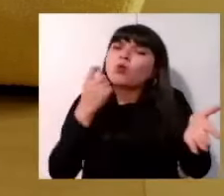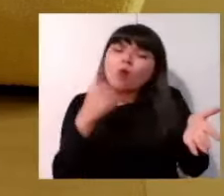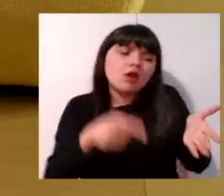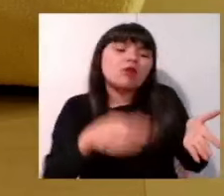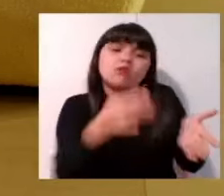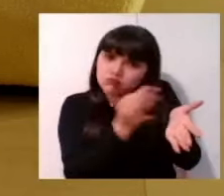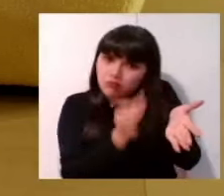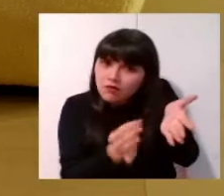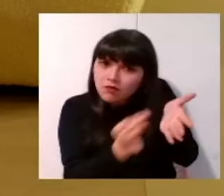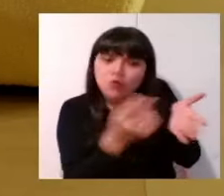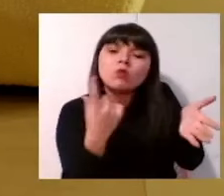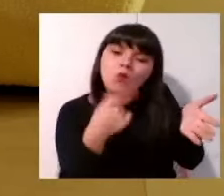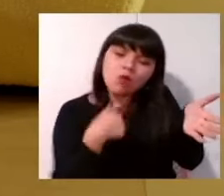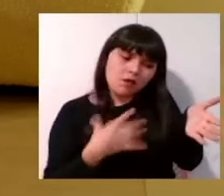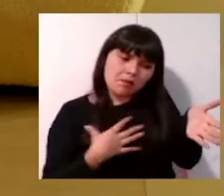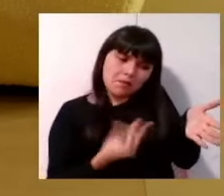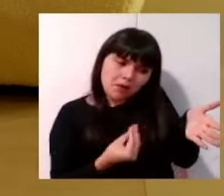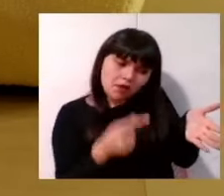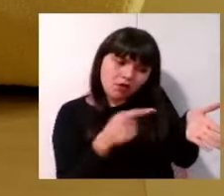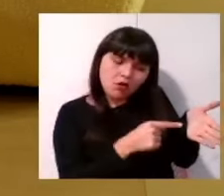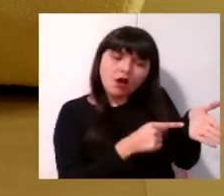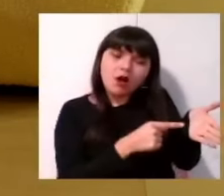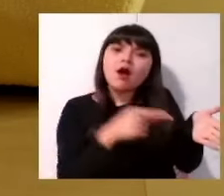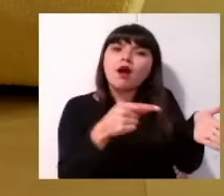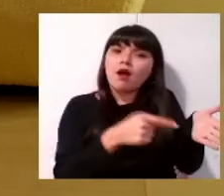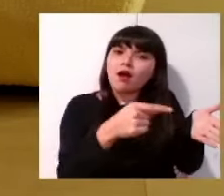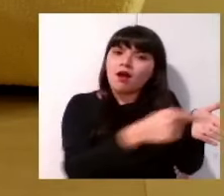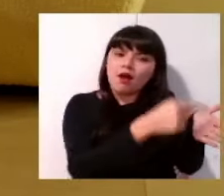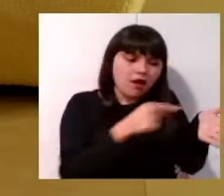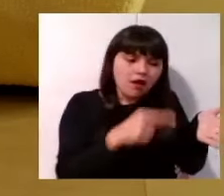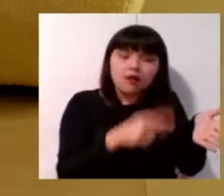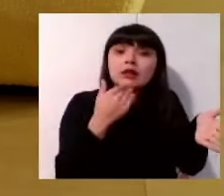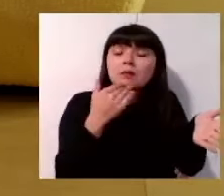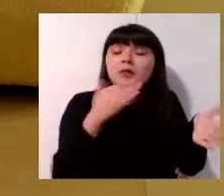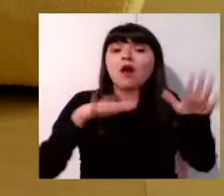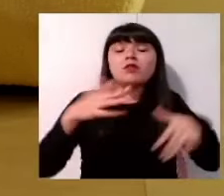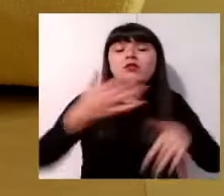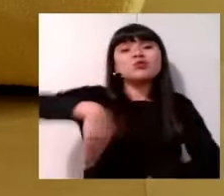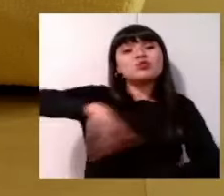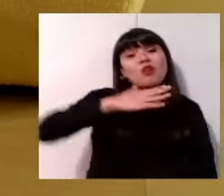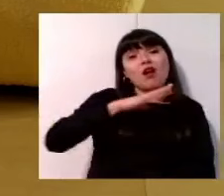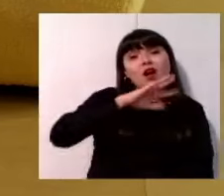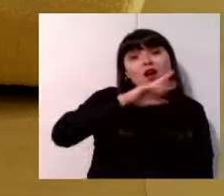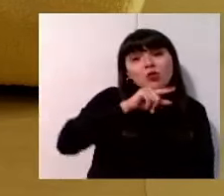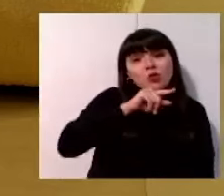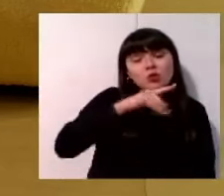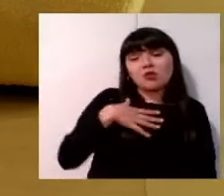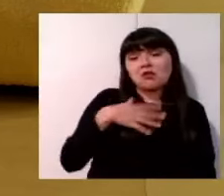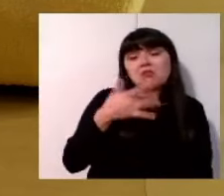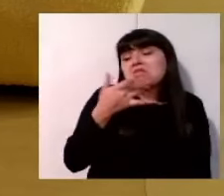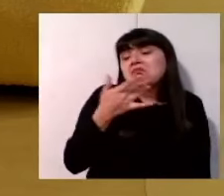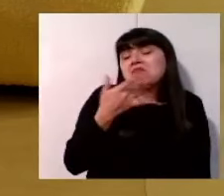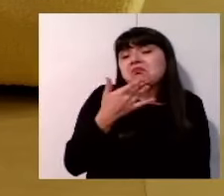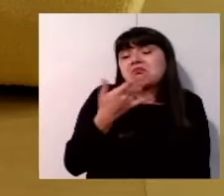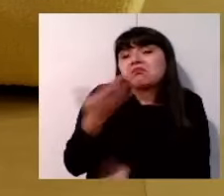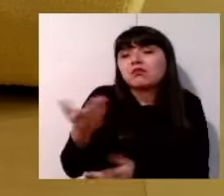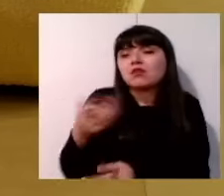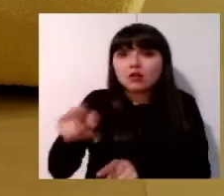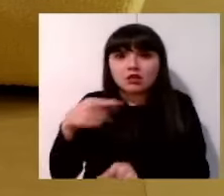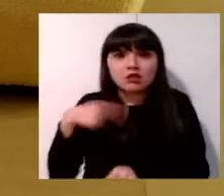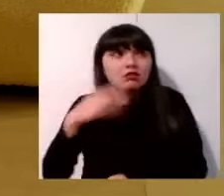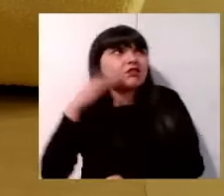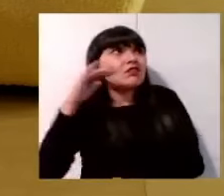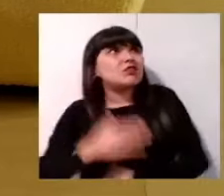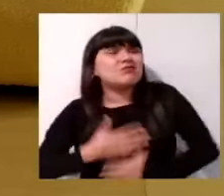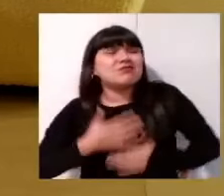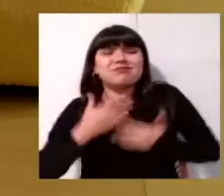pesadilla y no minimizarlo. Para uno como adulto puede ser algo súper simple, pero darle espacio a ese miedo, que ese niño lo pueda manifestar y que